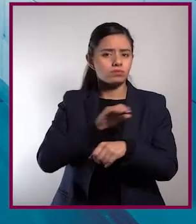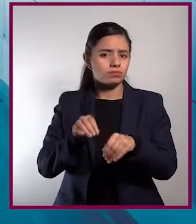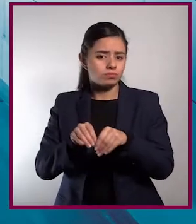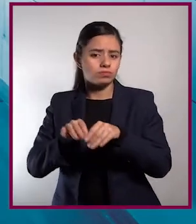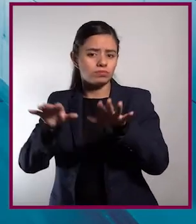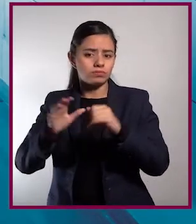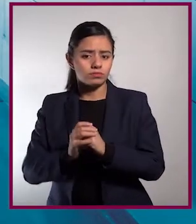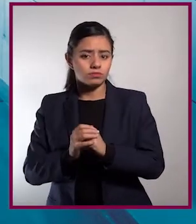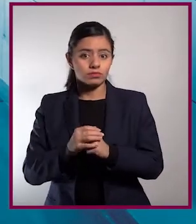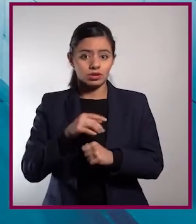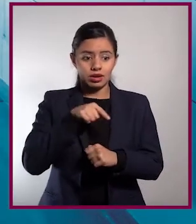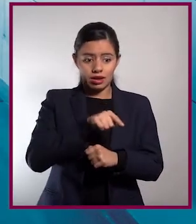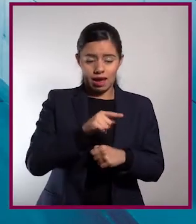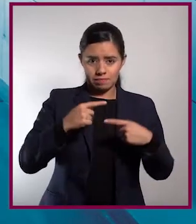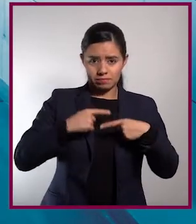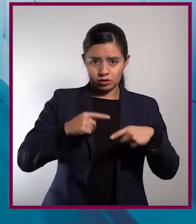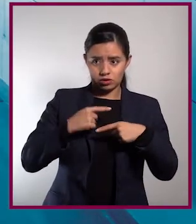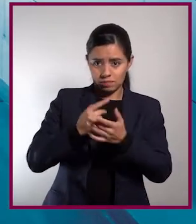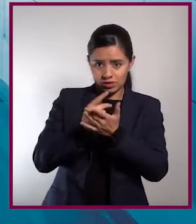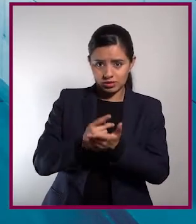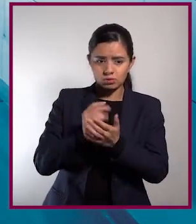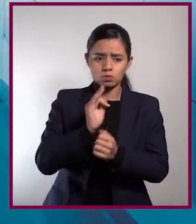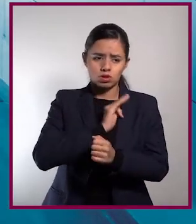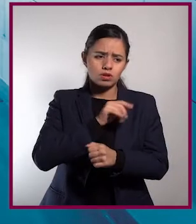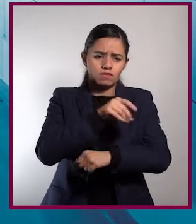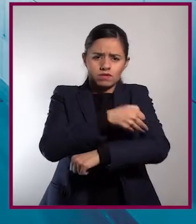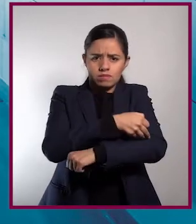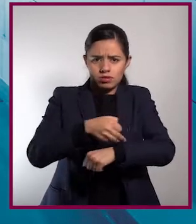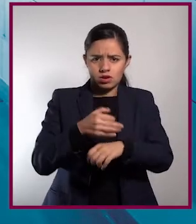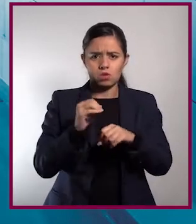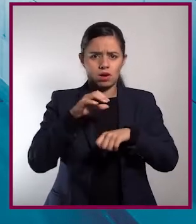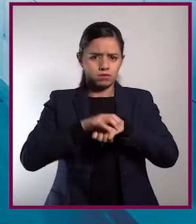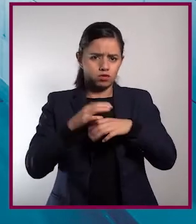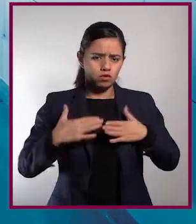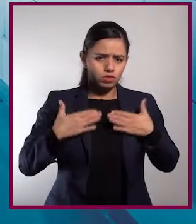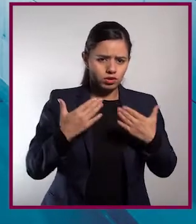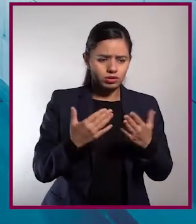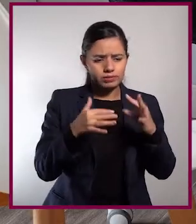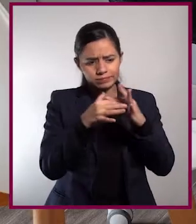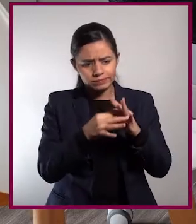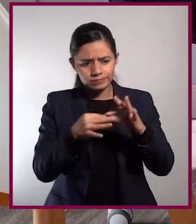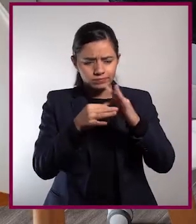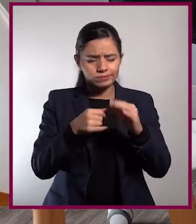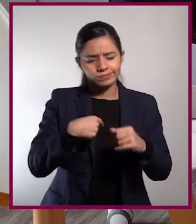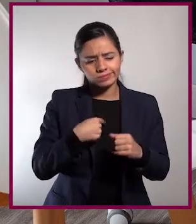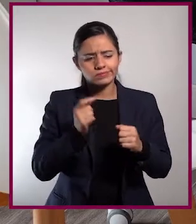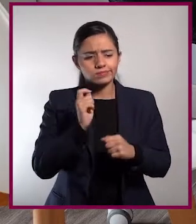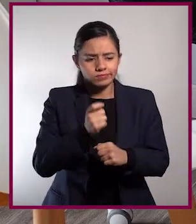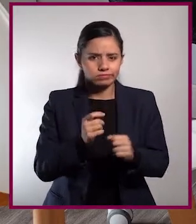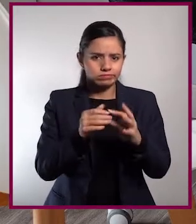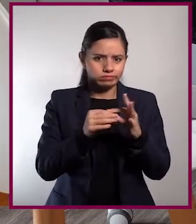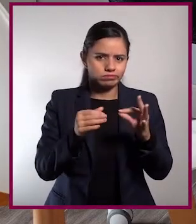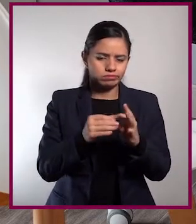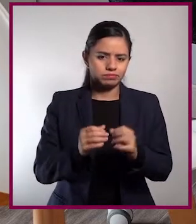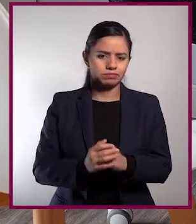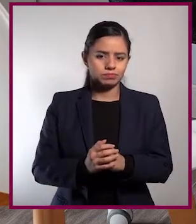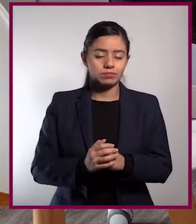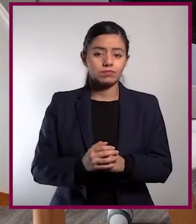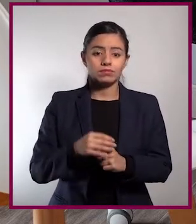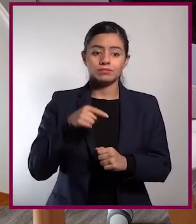paciente sí puede compartir su estado de salud, si quiere, con un familiar o amigo de confianza. No debe de haber ningún tipo de